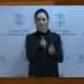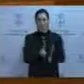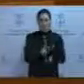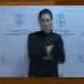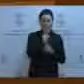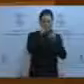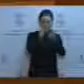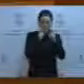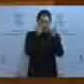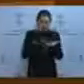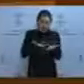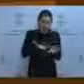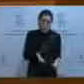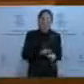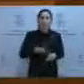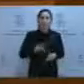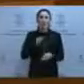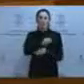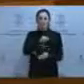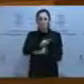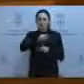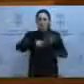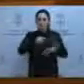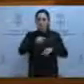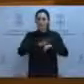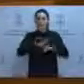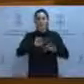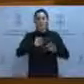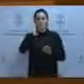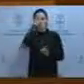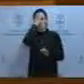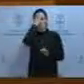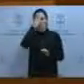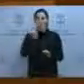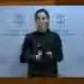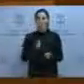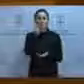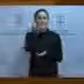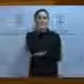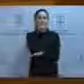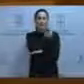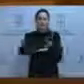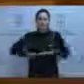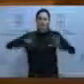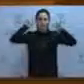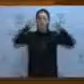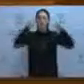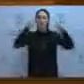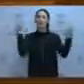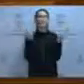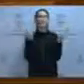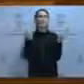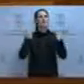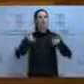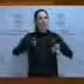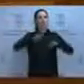esfuerzos tendentes a ayudar a las familias a que ese principio de la gratuidad de la enseñanza sea